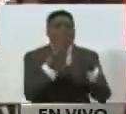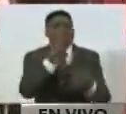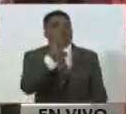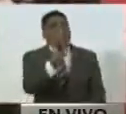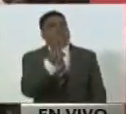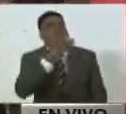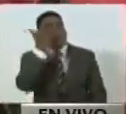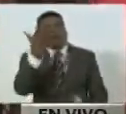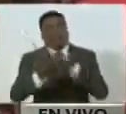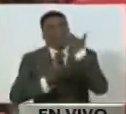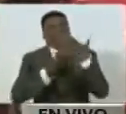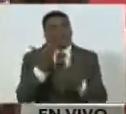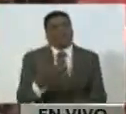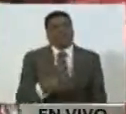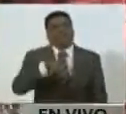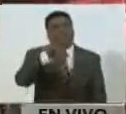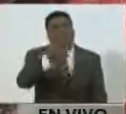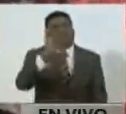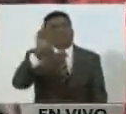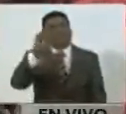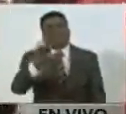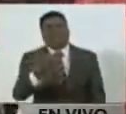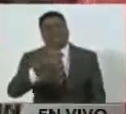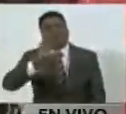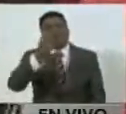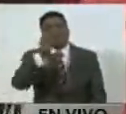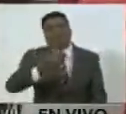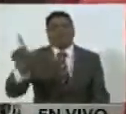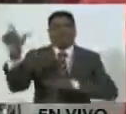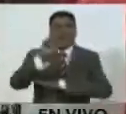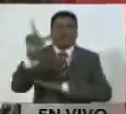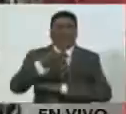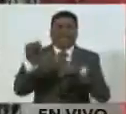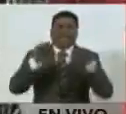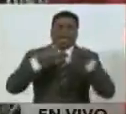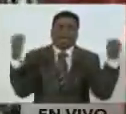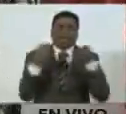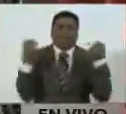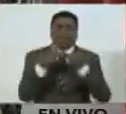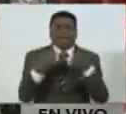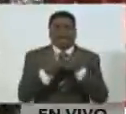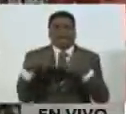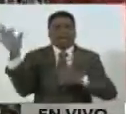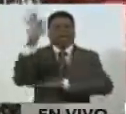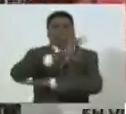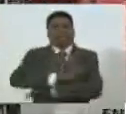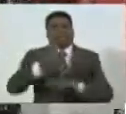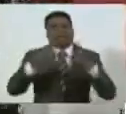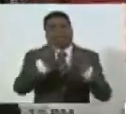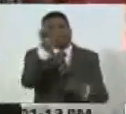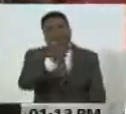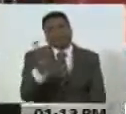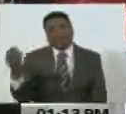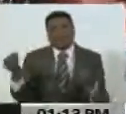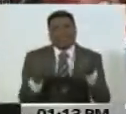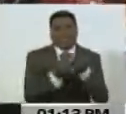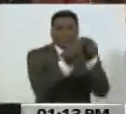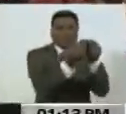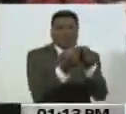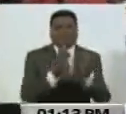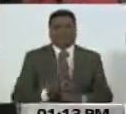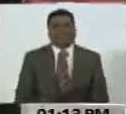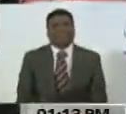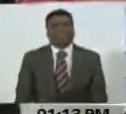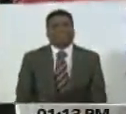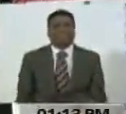canto. René, Grupo Caruay, compañeros de Lara, de Barina, de Mérida, de Barquisimeto, de todos lados aquí acompañándonos. Muchísimas gracias, aquí